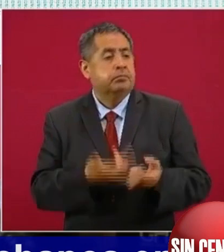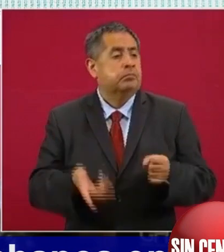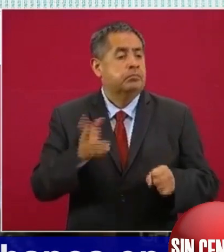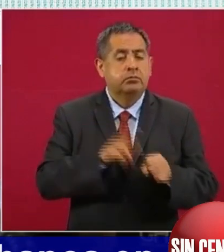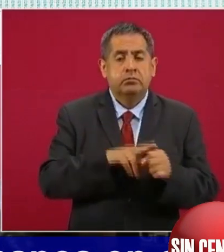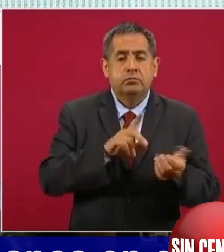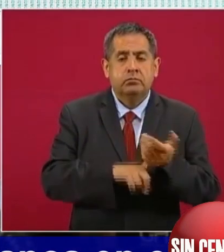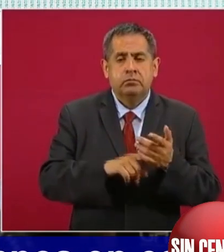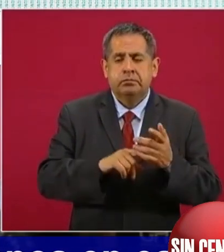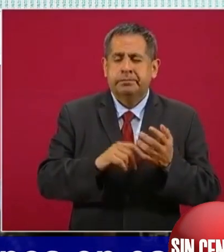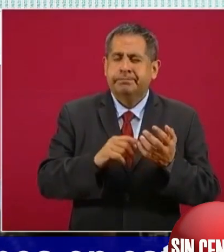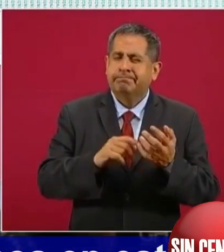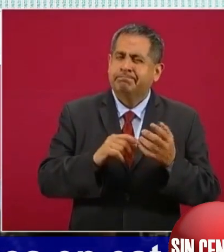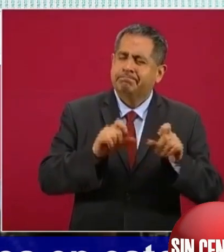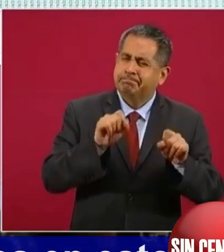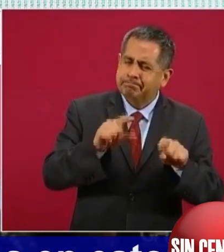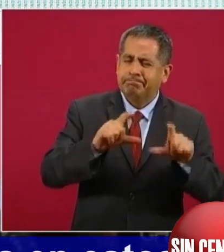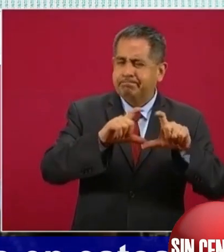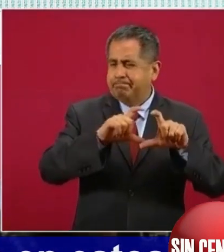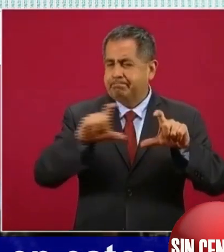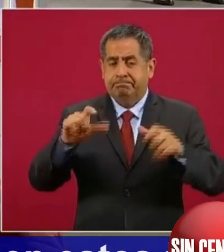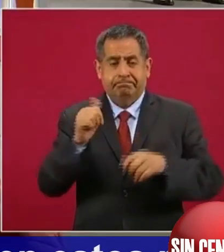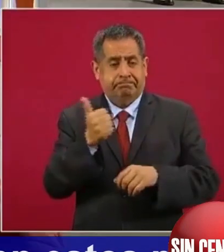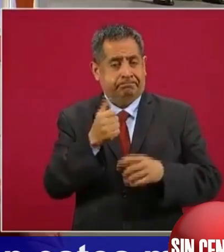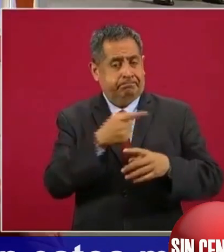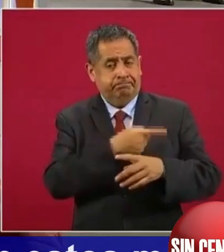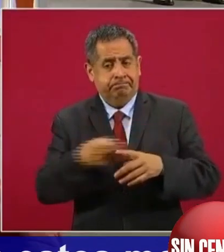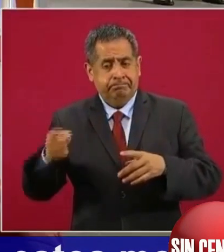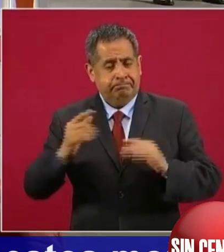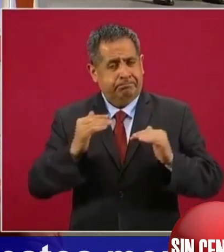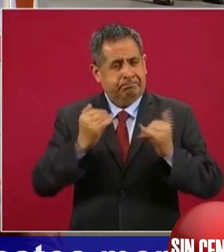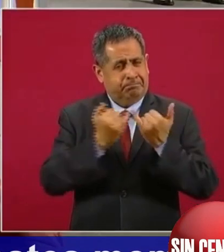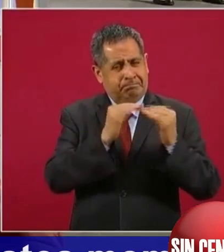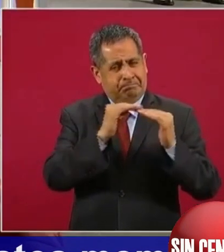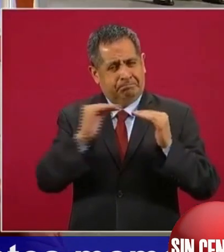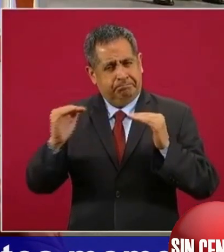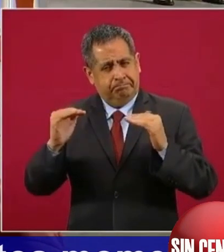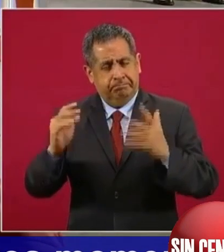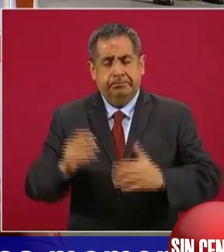un tanto en meseta desde todo agosto y hasta la fecha. La siguiente.